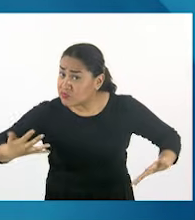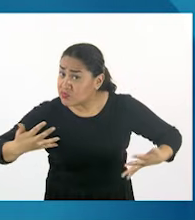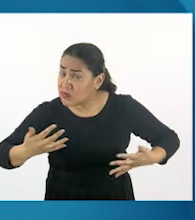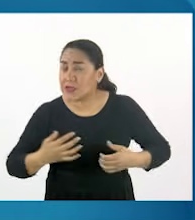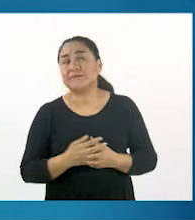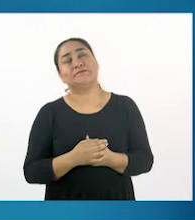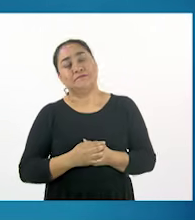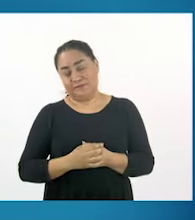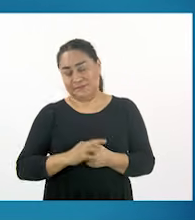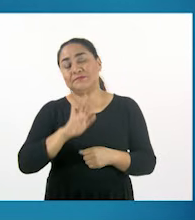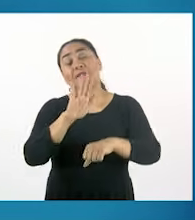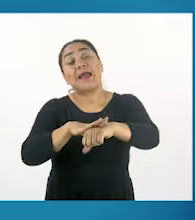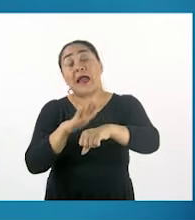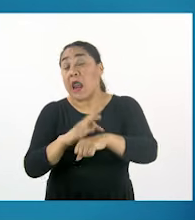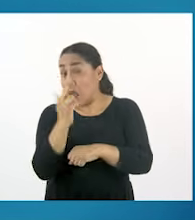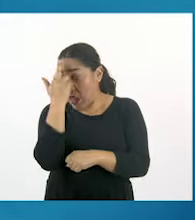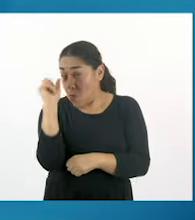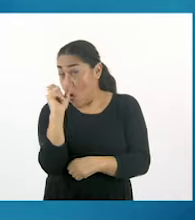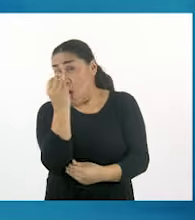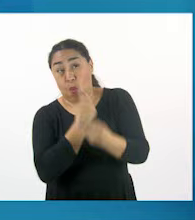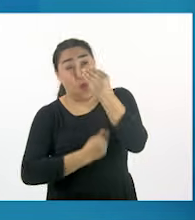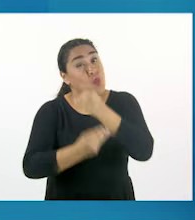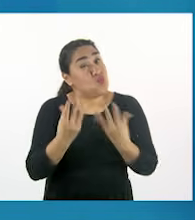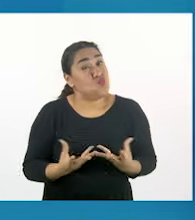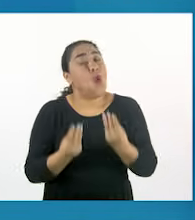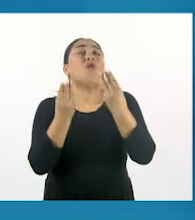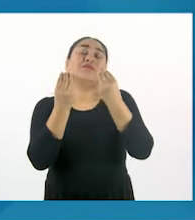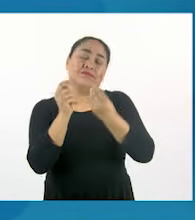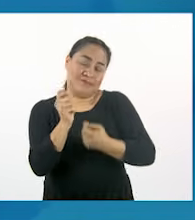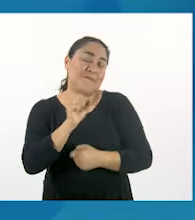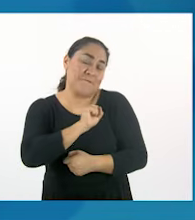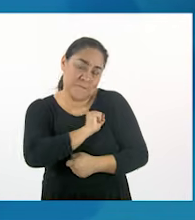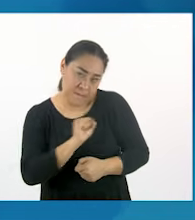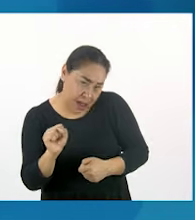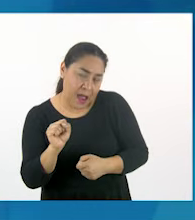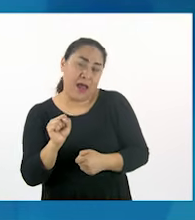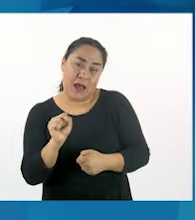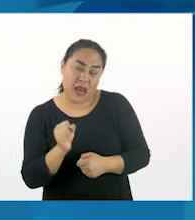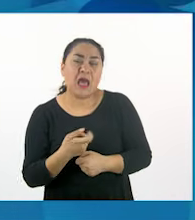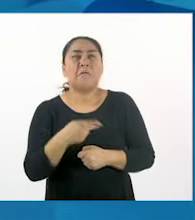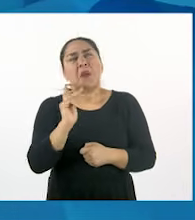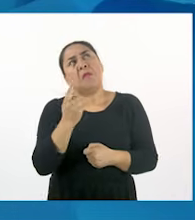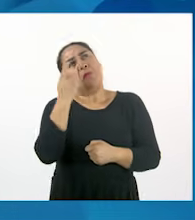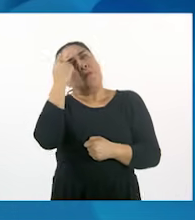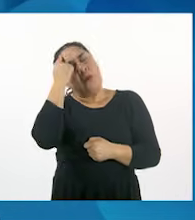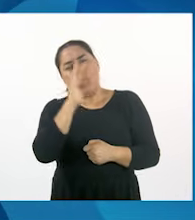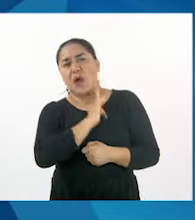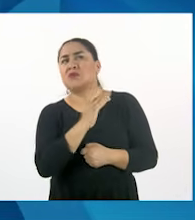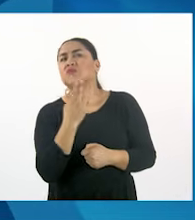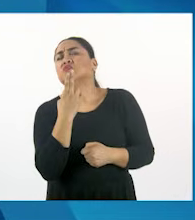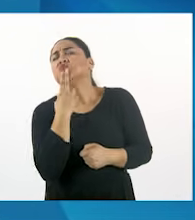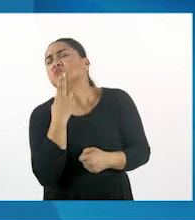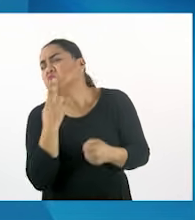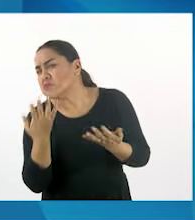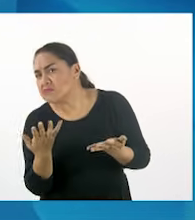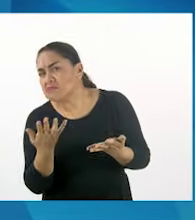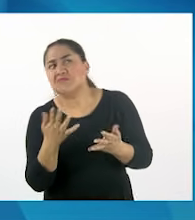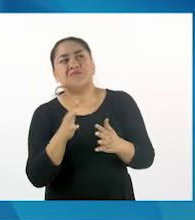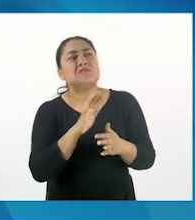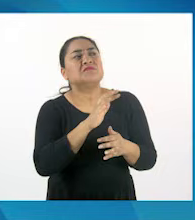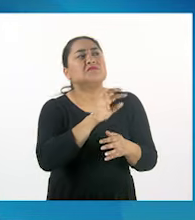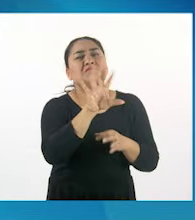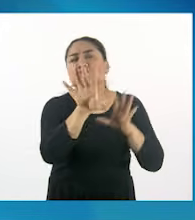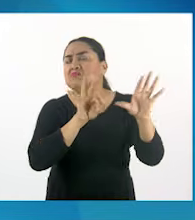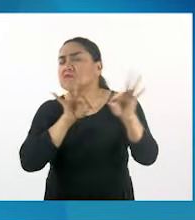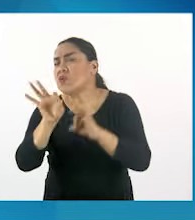Recuerda que todo en exceso es malo, pero siempre podemos obtener beneficios de todas las